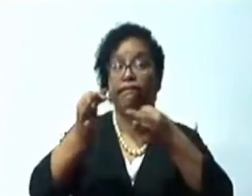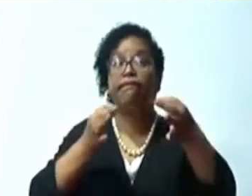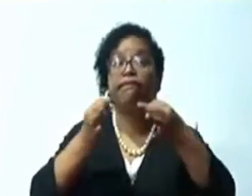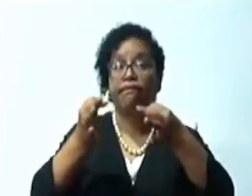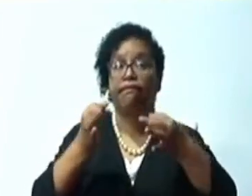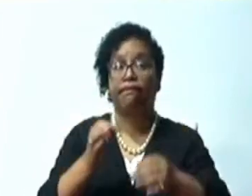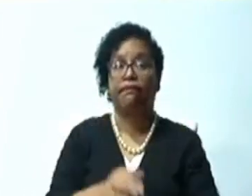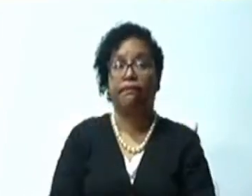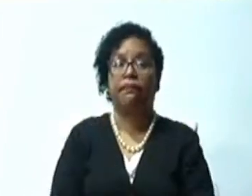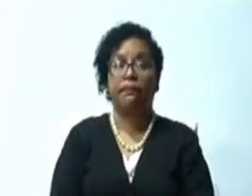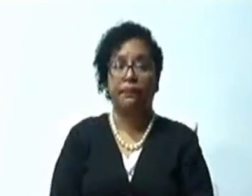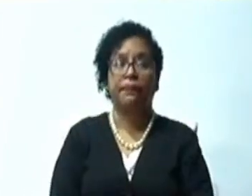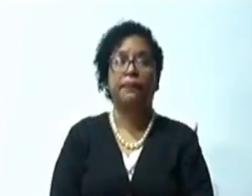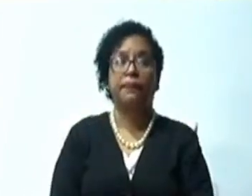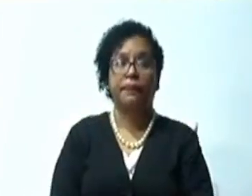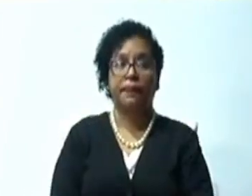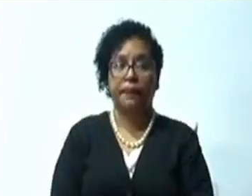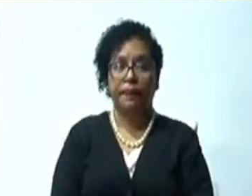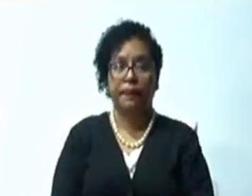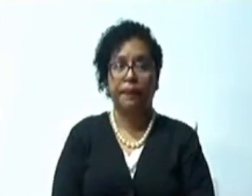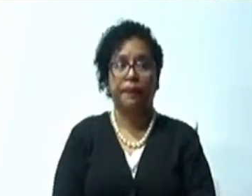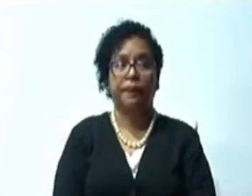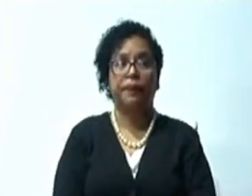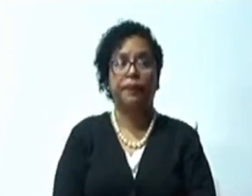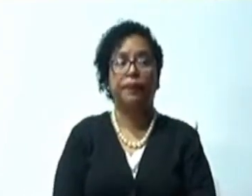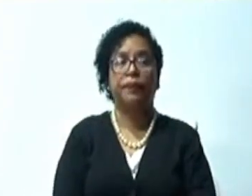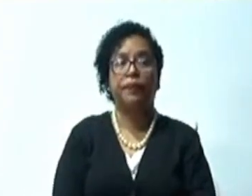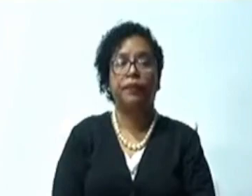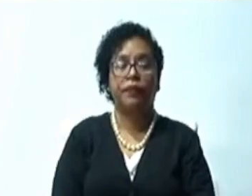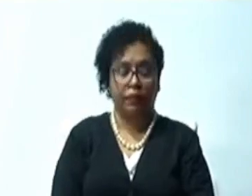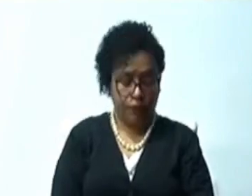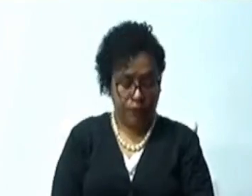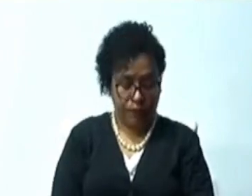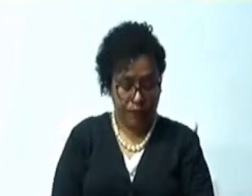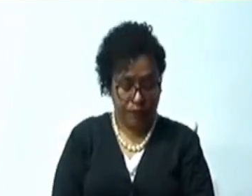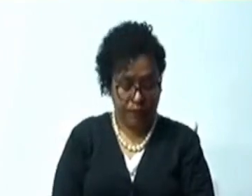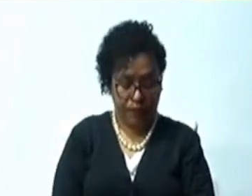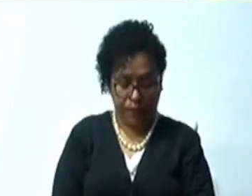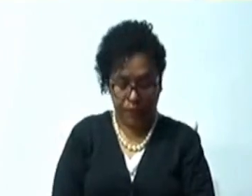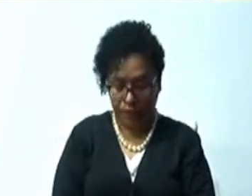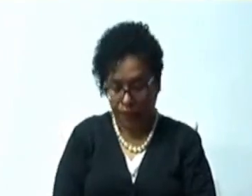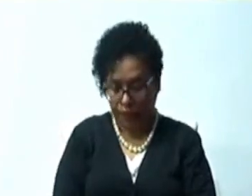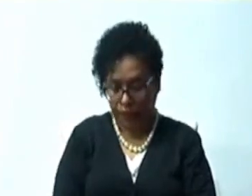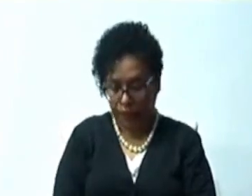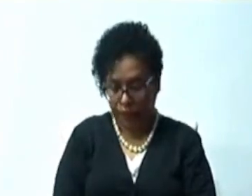Quería dejar eso en claro. Entonces,